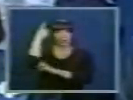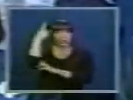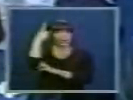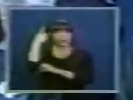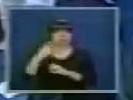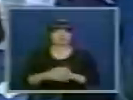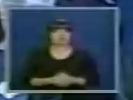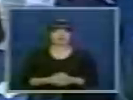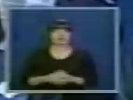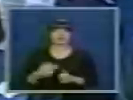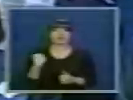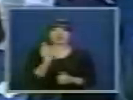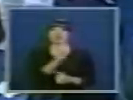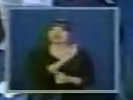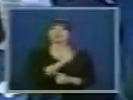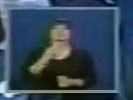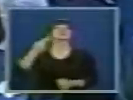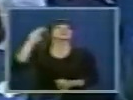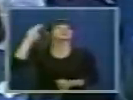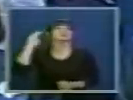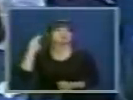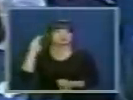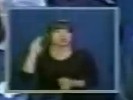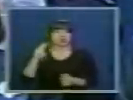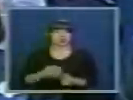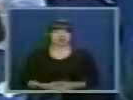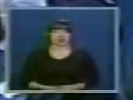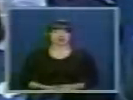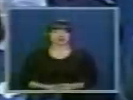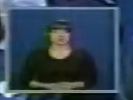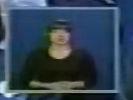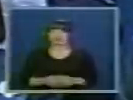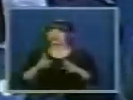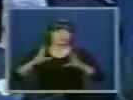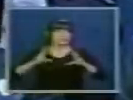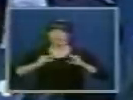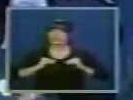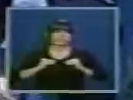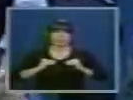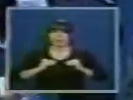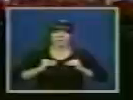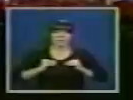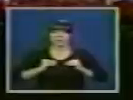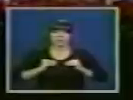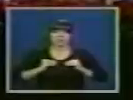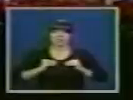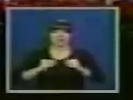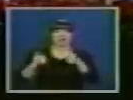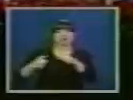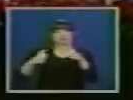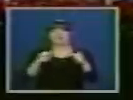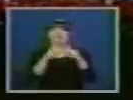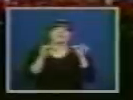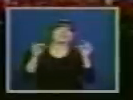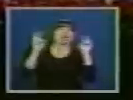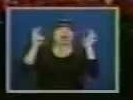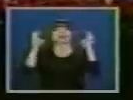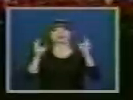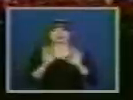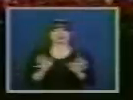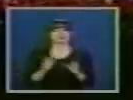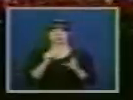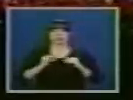hablando de nuestra historia. No acepta consignas ni frases hechas.